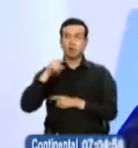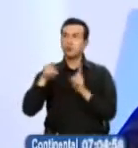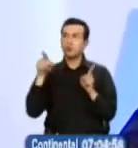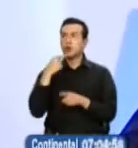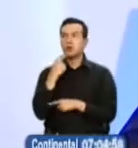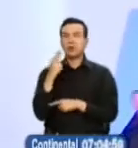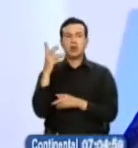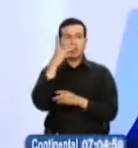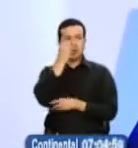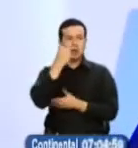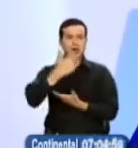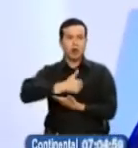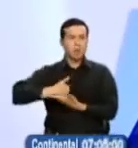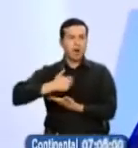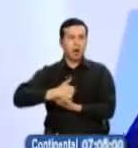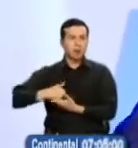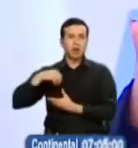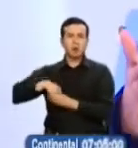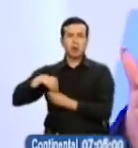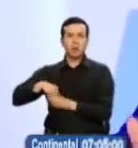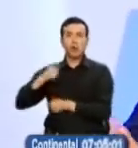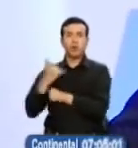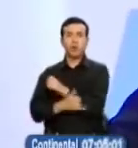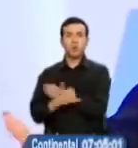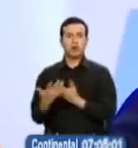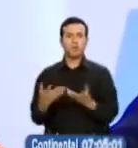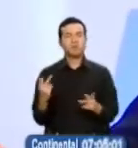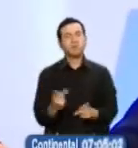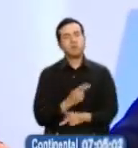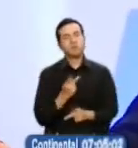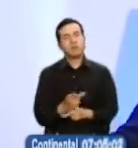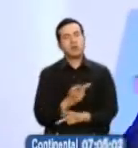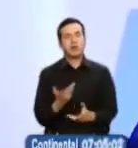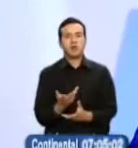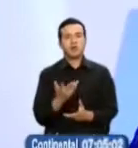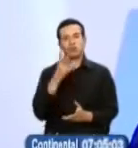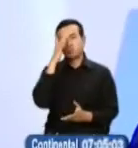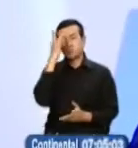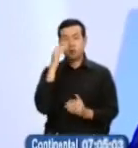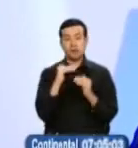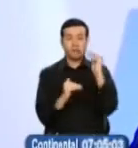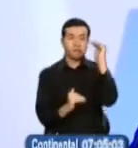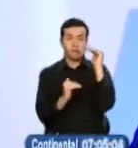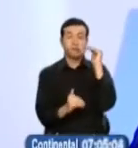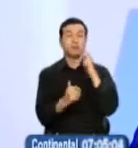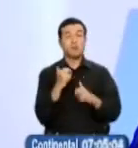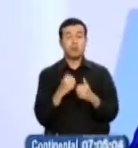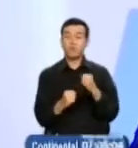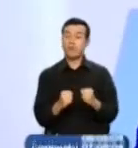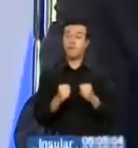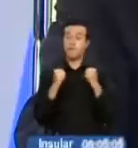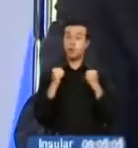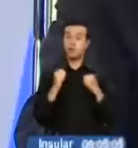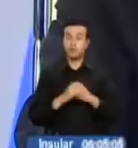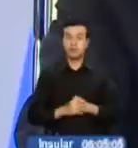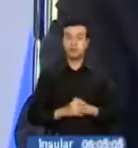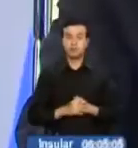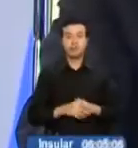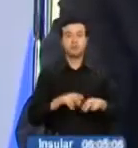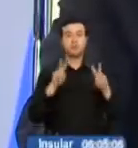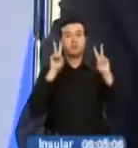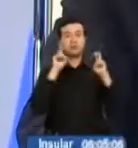que esto puede ser para la democracia porque no permite equidad y justicia, pero pocos han tomado la decisión. Aquí hay dos